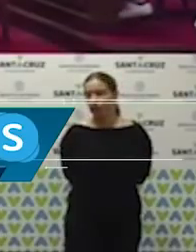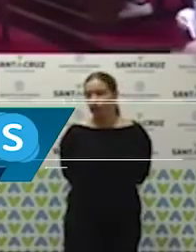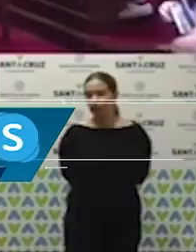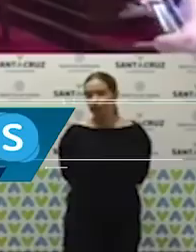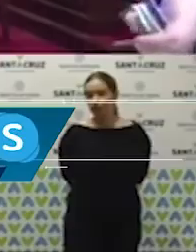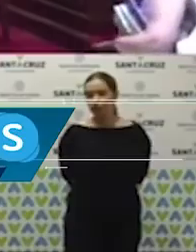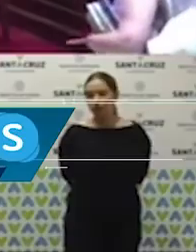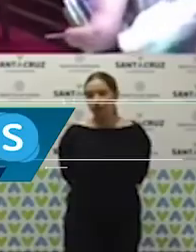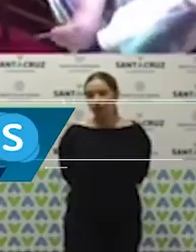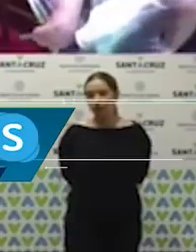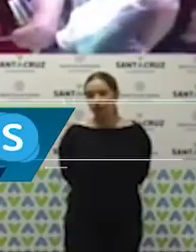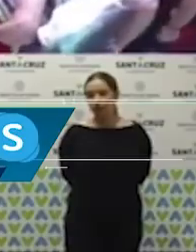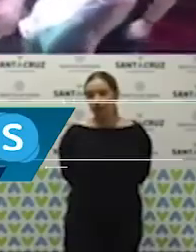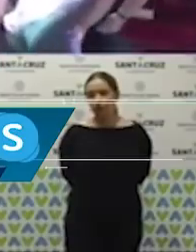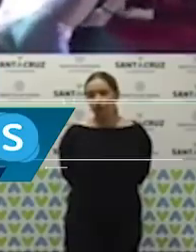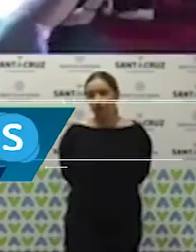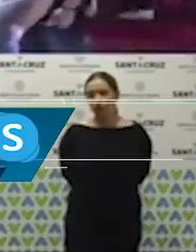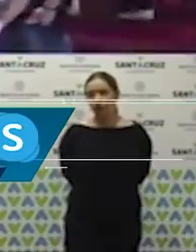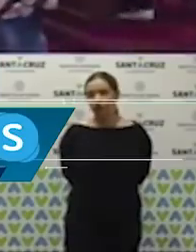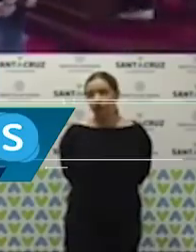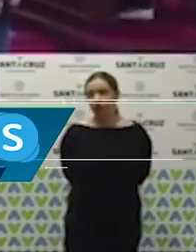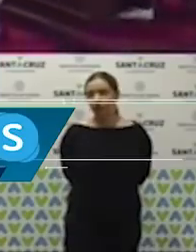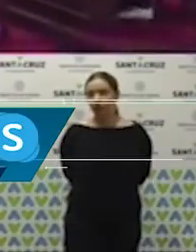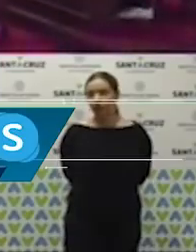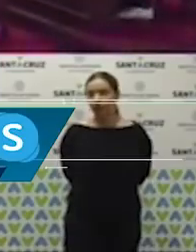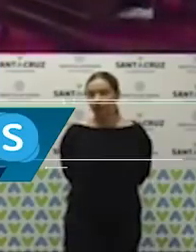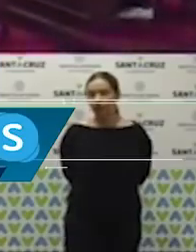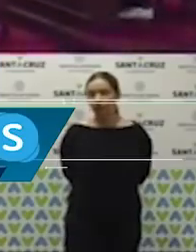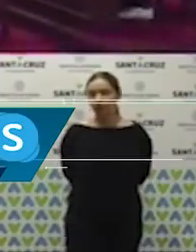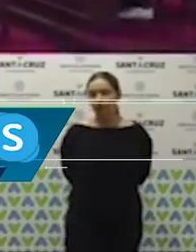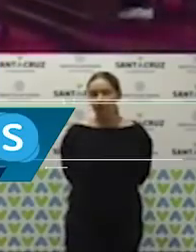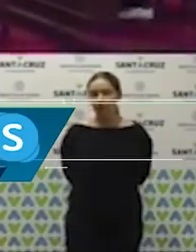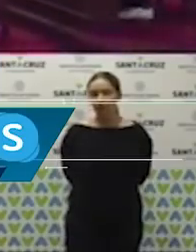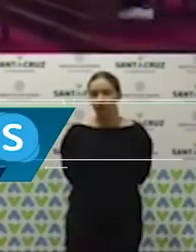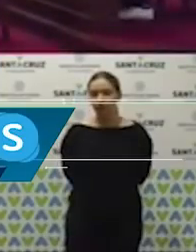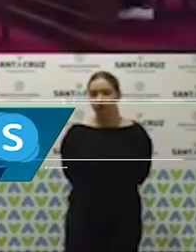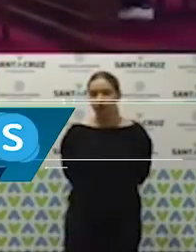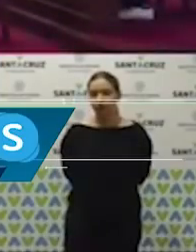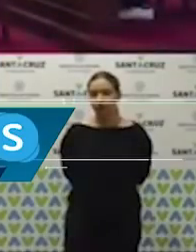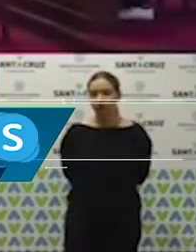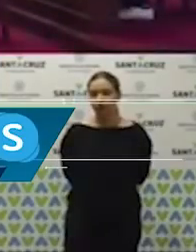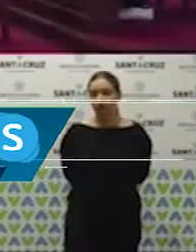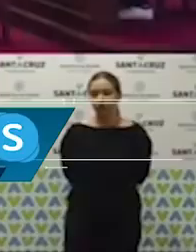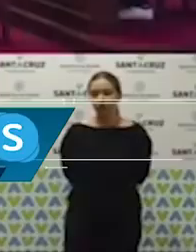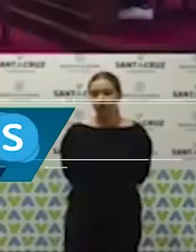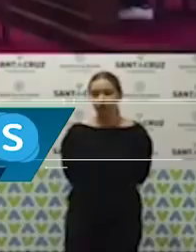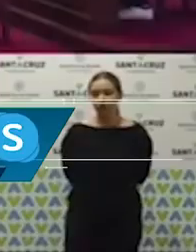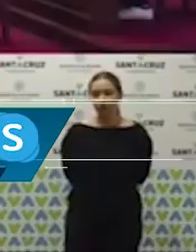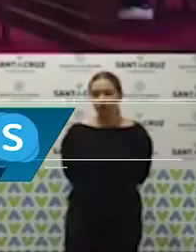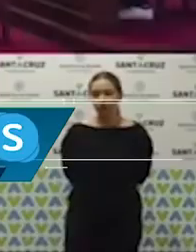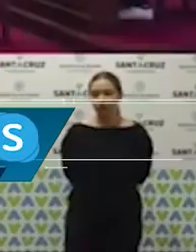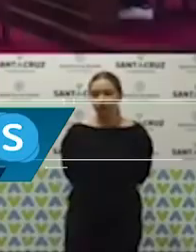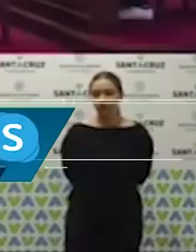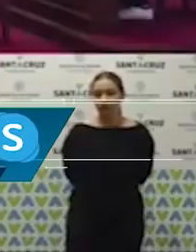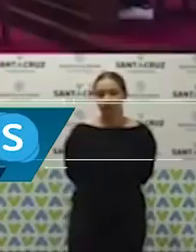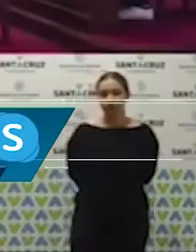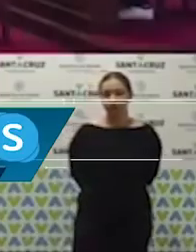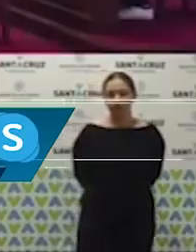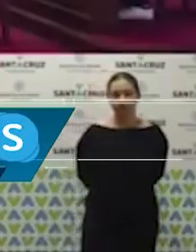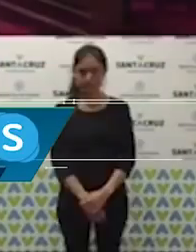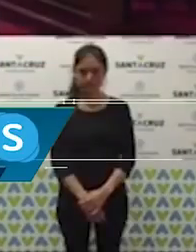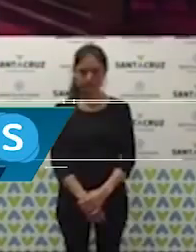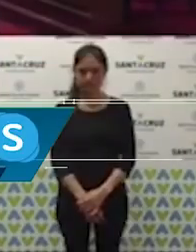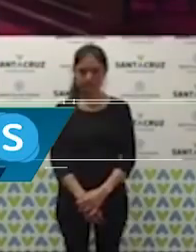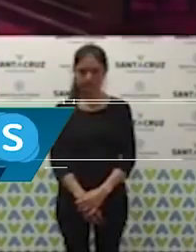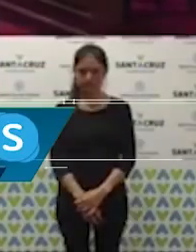plan de reconstrucción que no está concreto, no hay ficha, y que Madrid mirando para otro lado. La situación se complicaría y posibilitaría, por ejemplo,